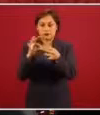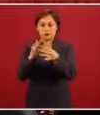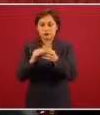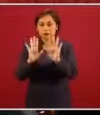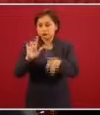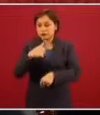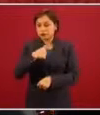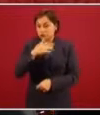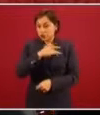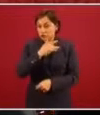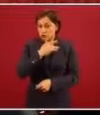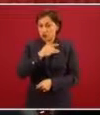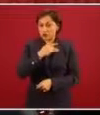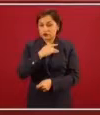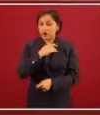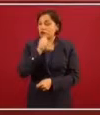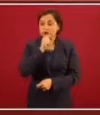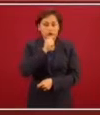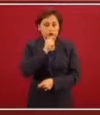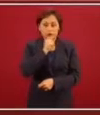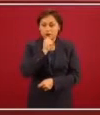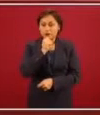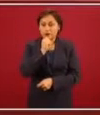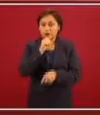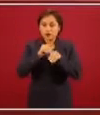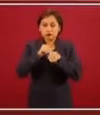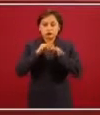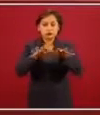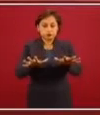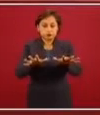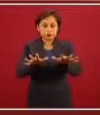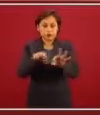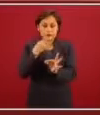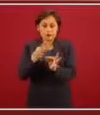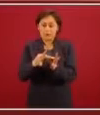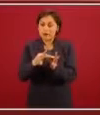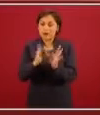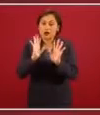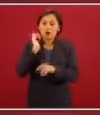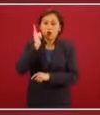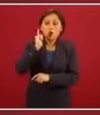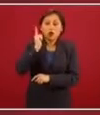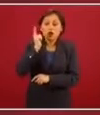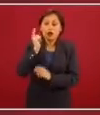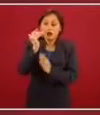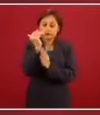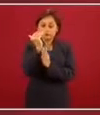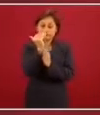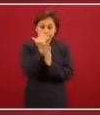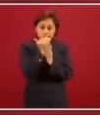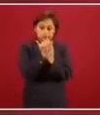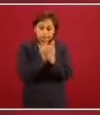temprano esperar que vamos a ver un impacto deseablemente positivo en reducir la intensidad de